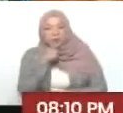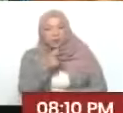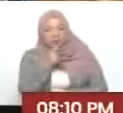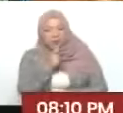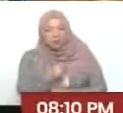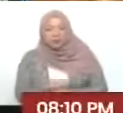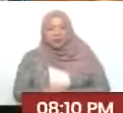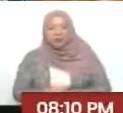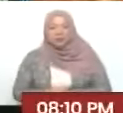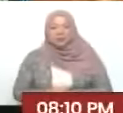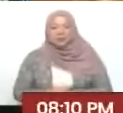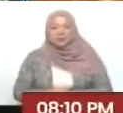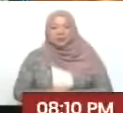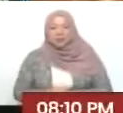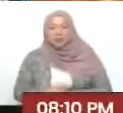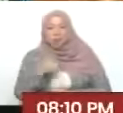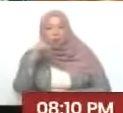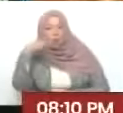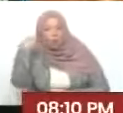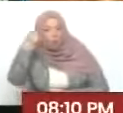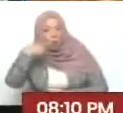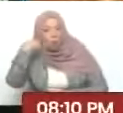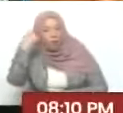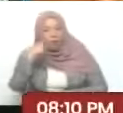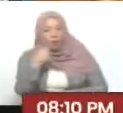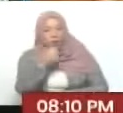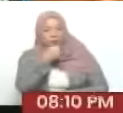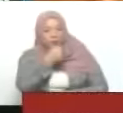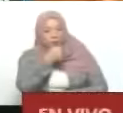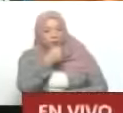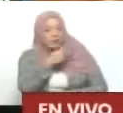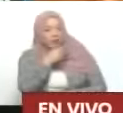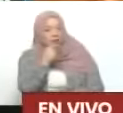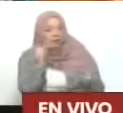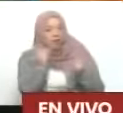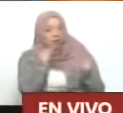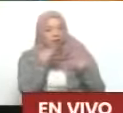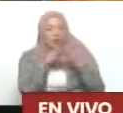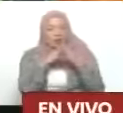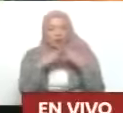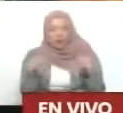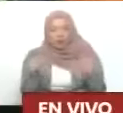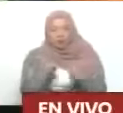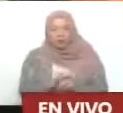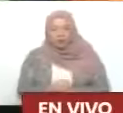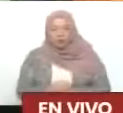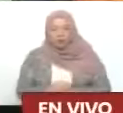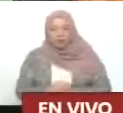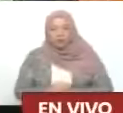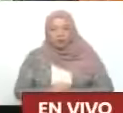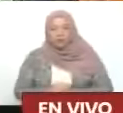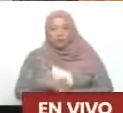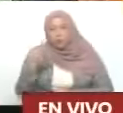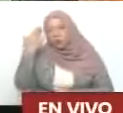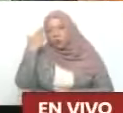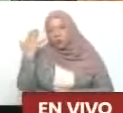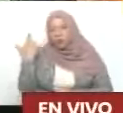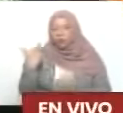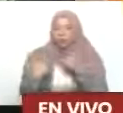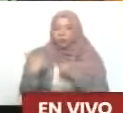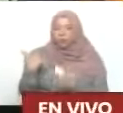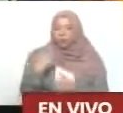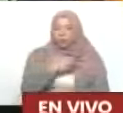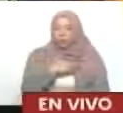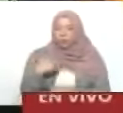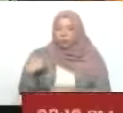que te vaya vamos a grabar un podcast, entonces. Y te vienes con todo, ¿verdad? Bueno, dale saludos a la cantidad de gente que nos